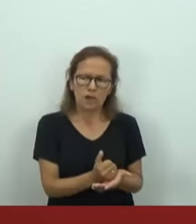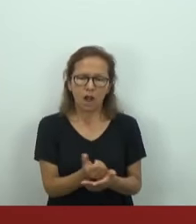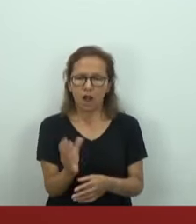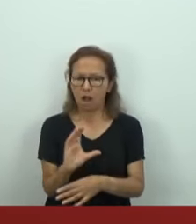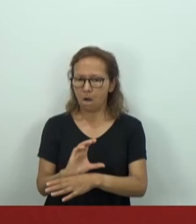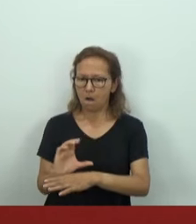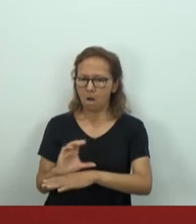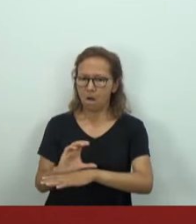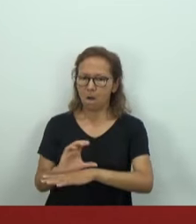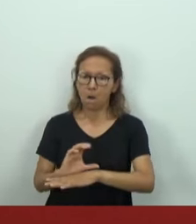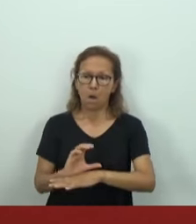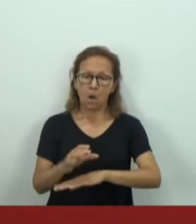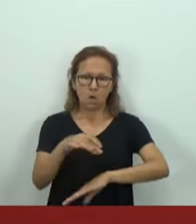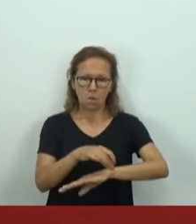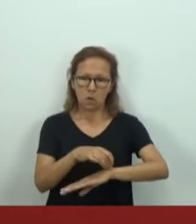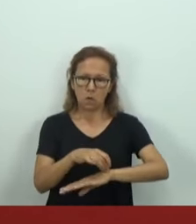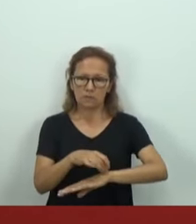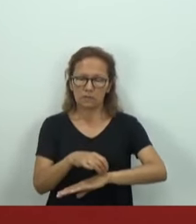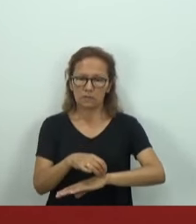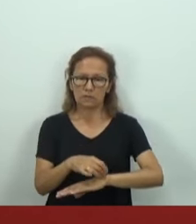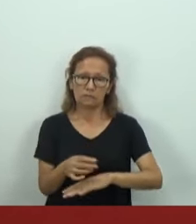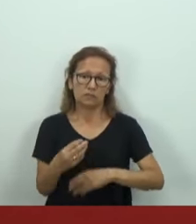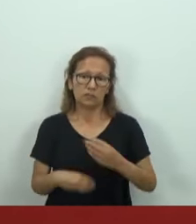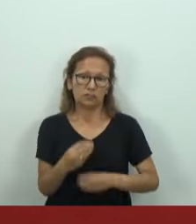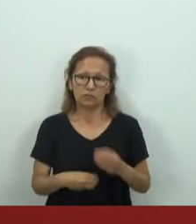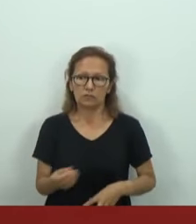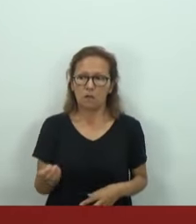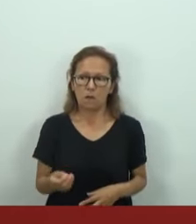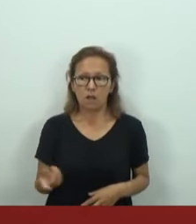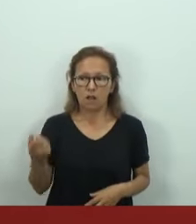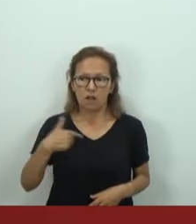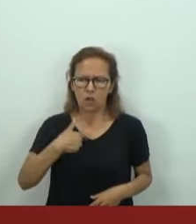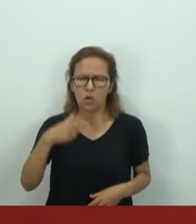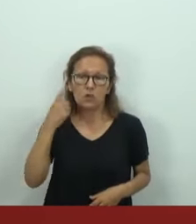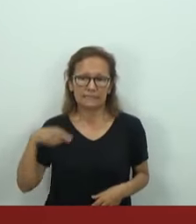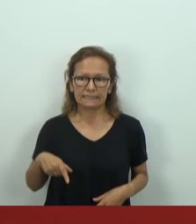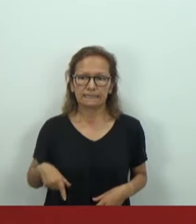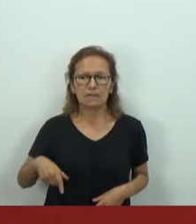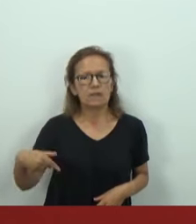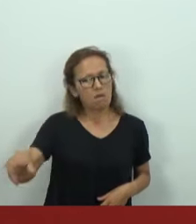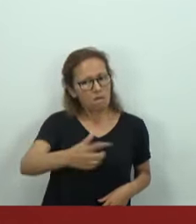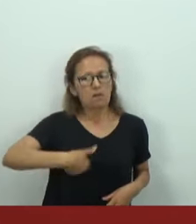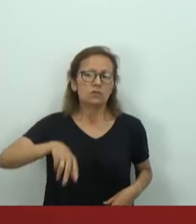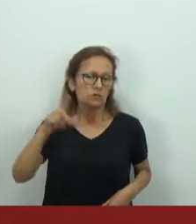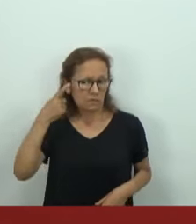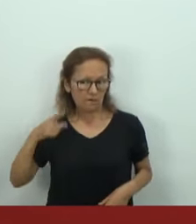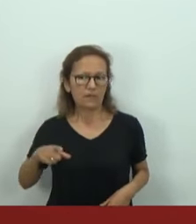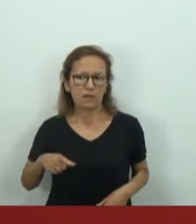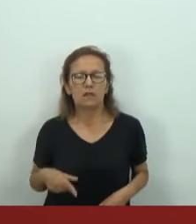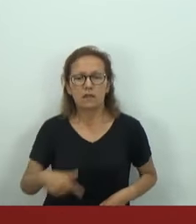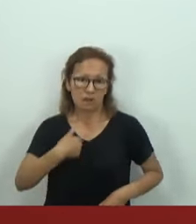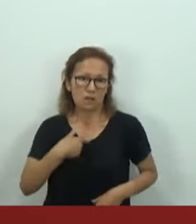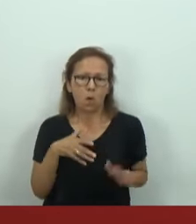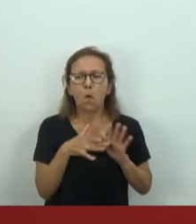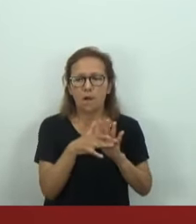especialistas. Y yo sé que lo que voy a explicar vosotros lo sabéis mucho mejor que yo. Y